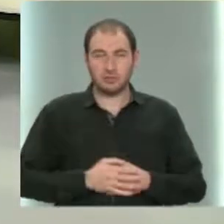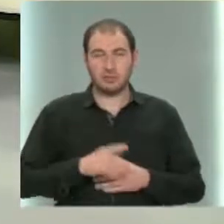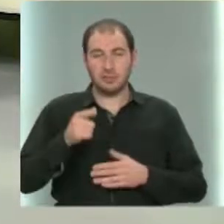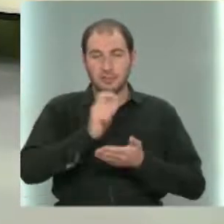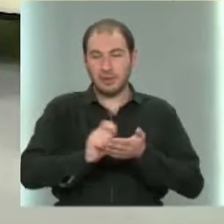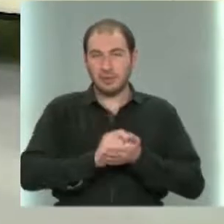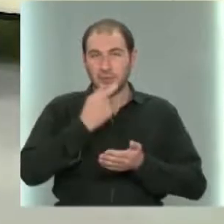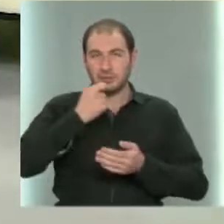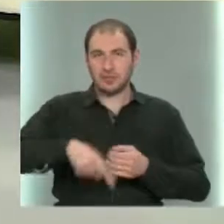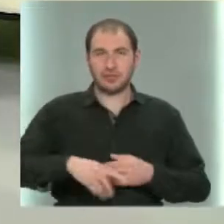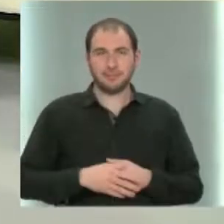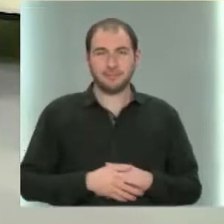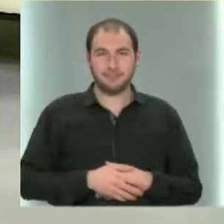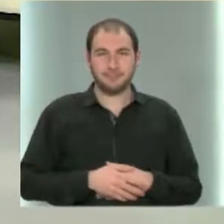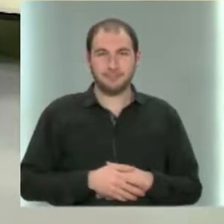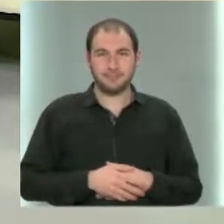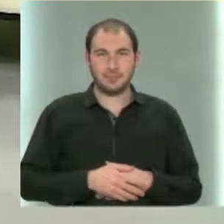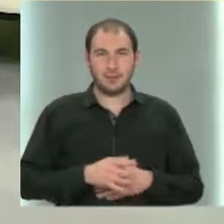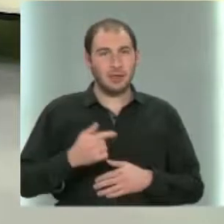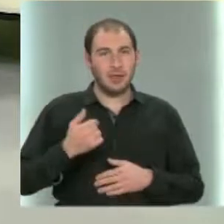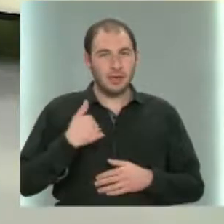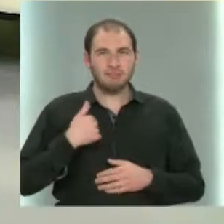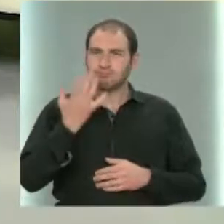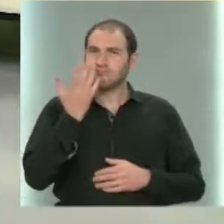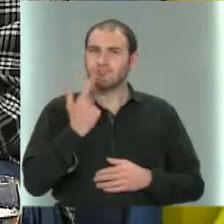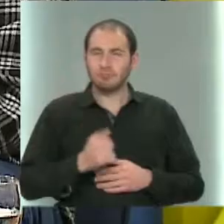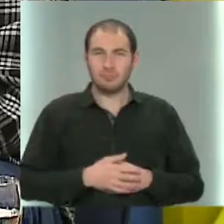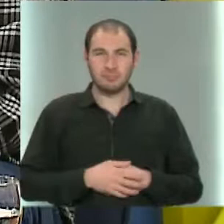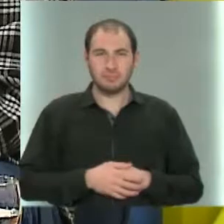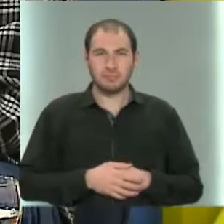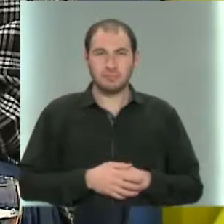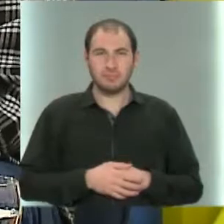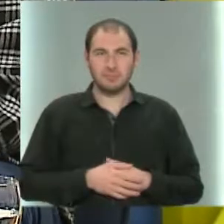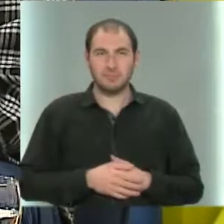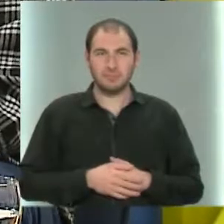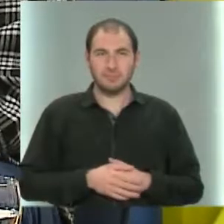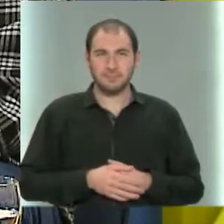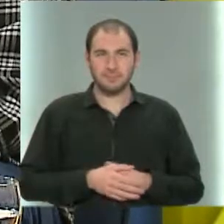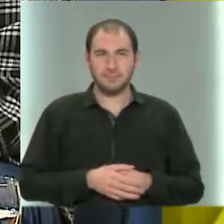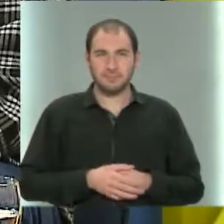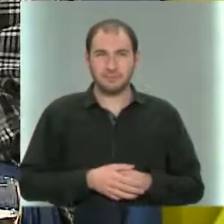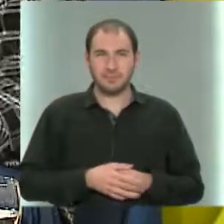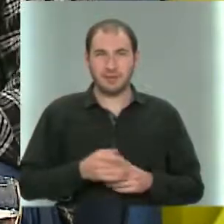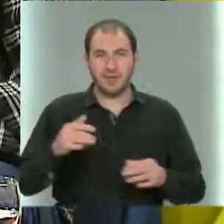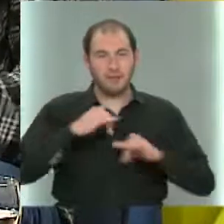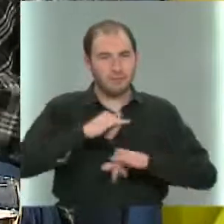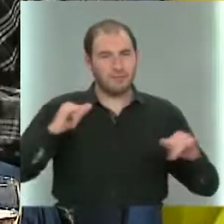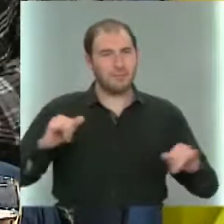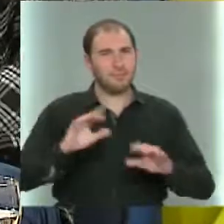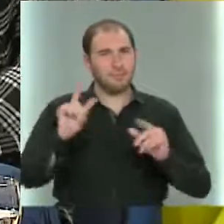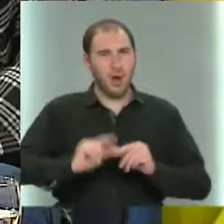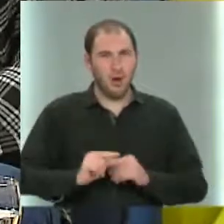escritor mendocino que a mí particularmente me gusta mucho, no tuvo tanto marketing,